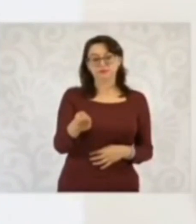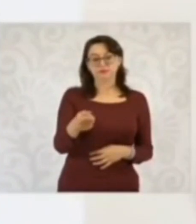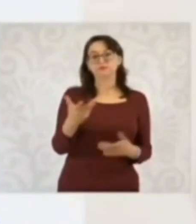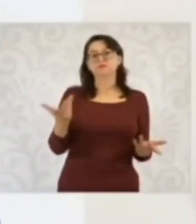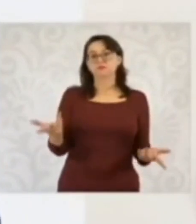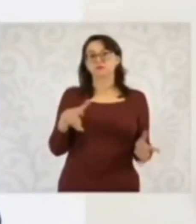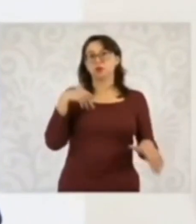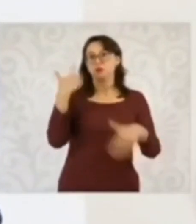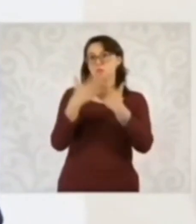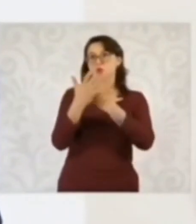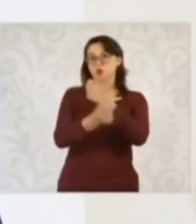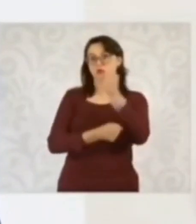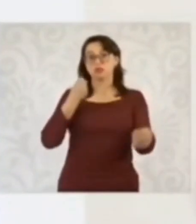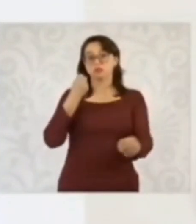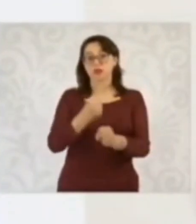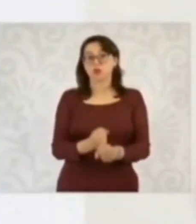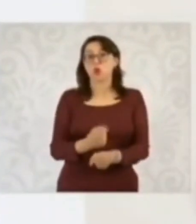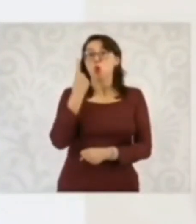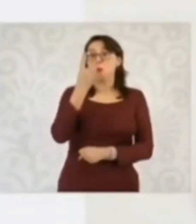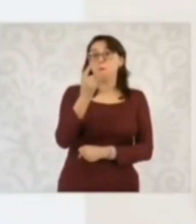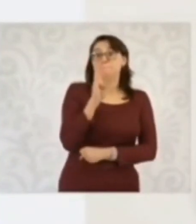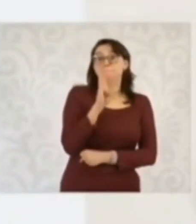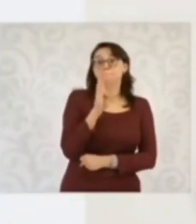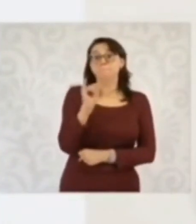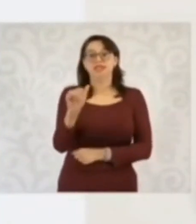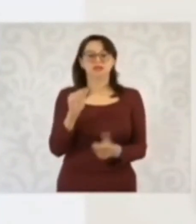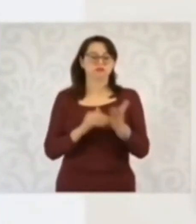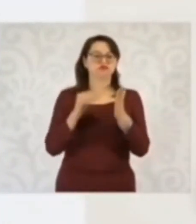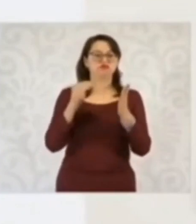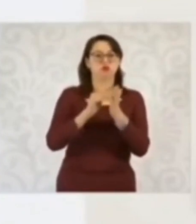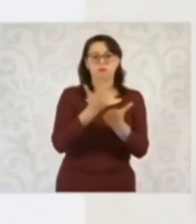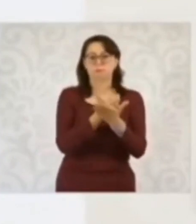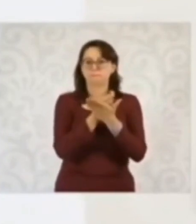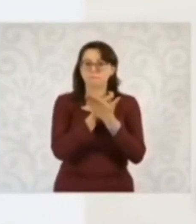probablemente el año que entra lleguemos a 1 billón de pesos o quizá más,